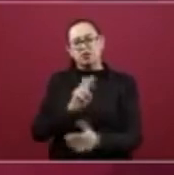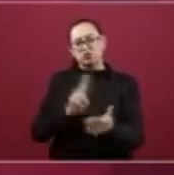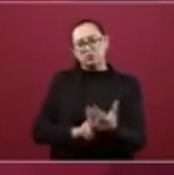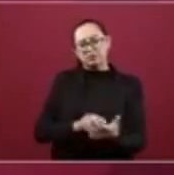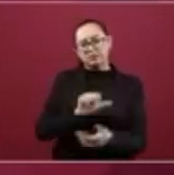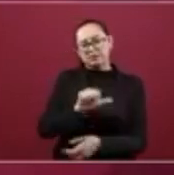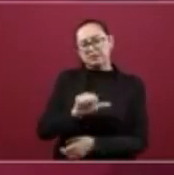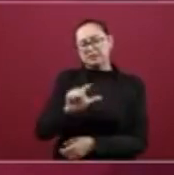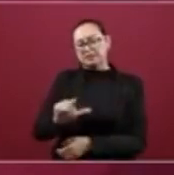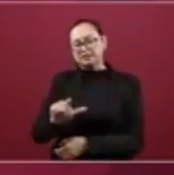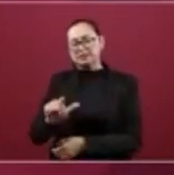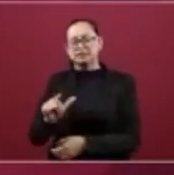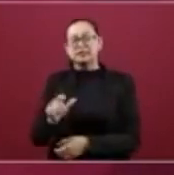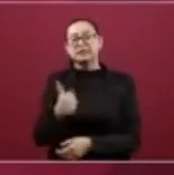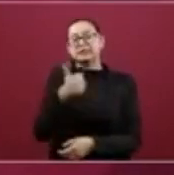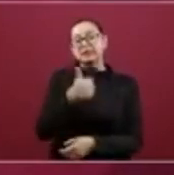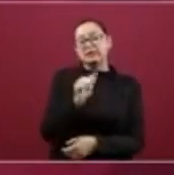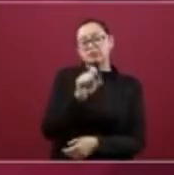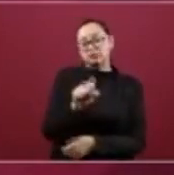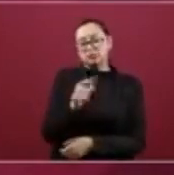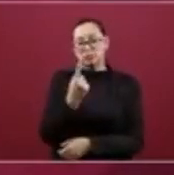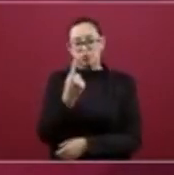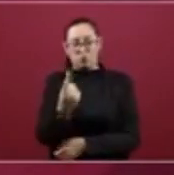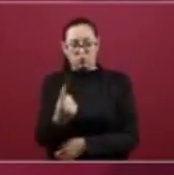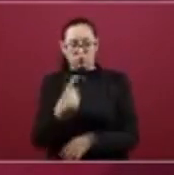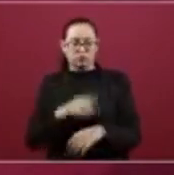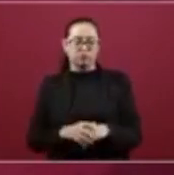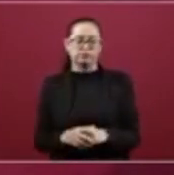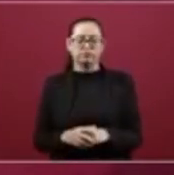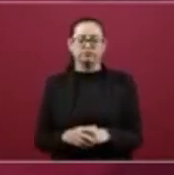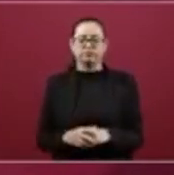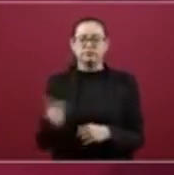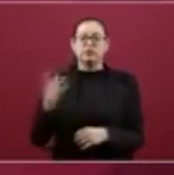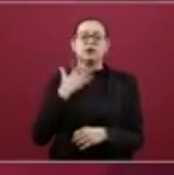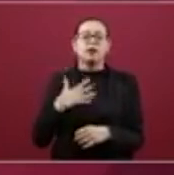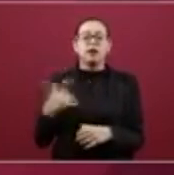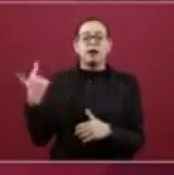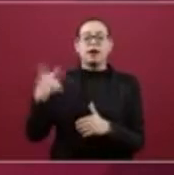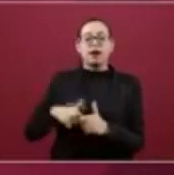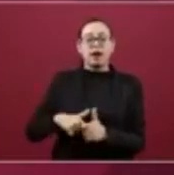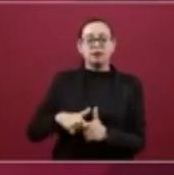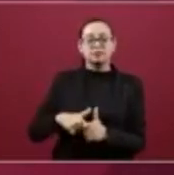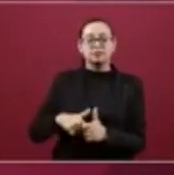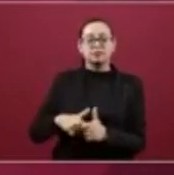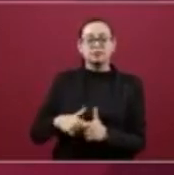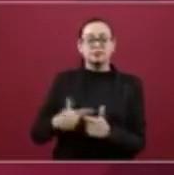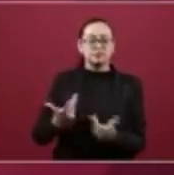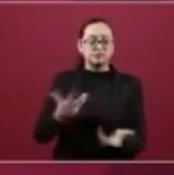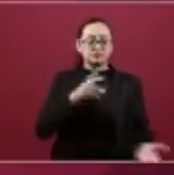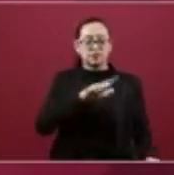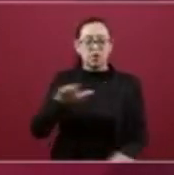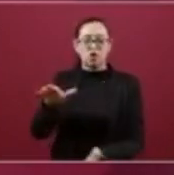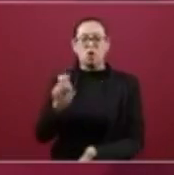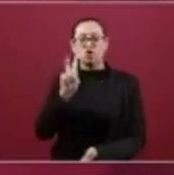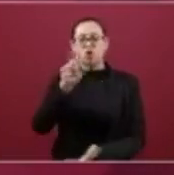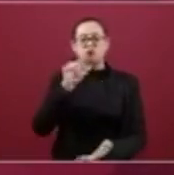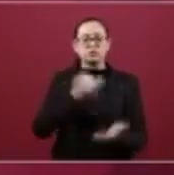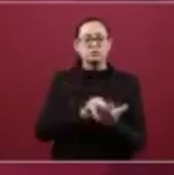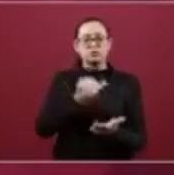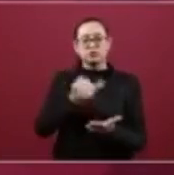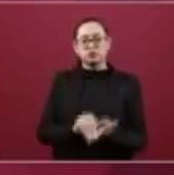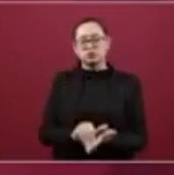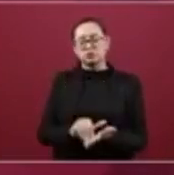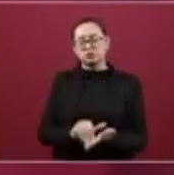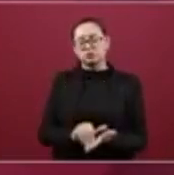de 6.1. Su producción de gasolina fue de